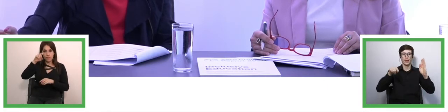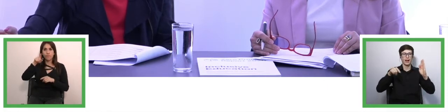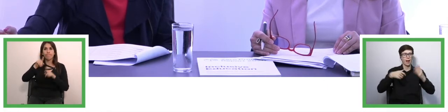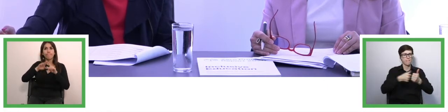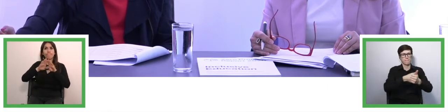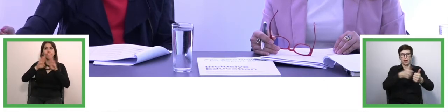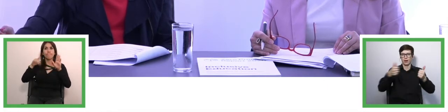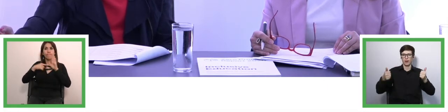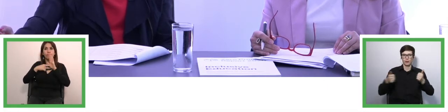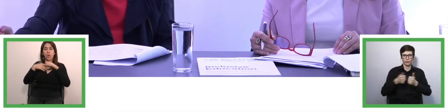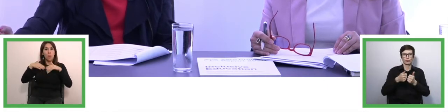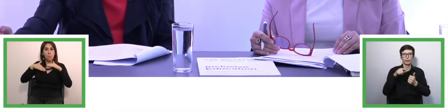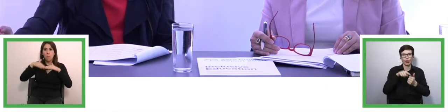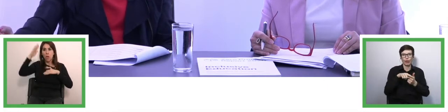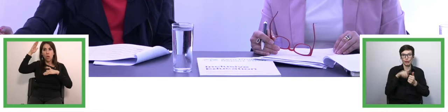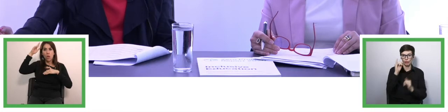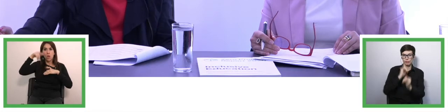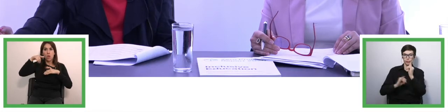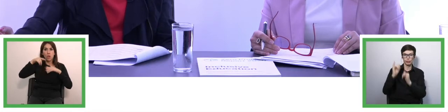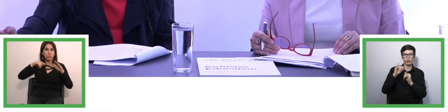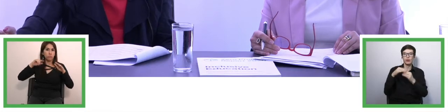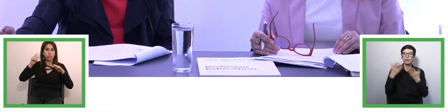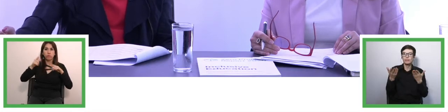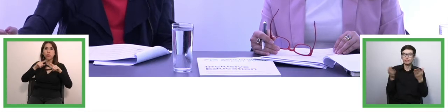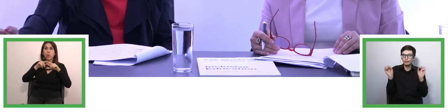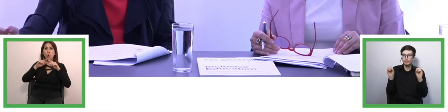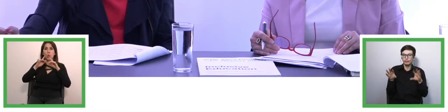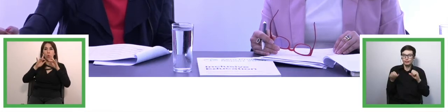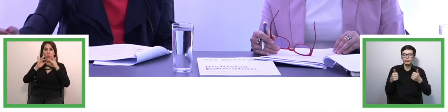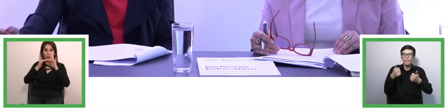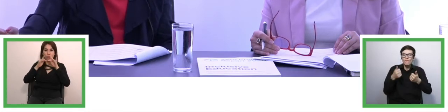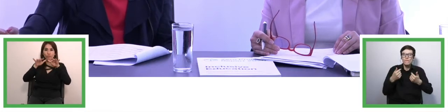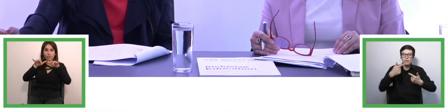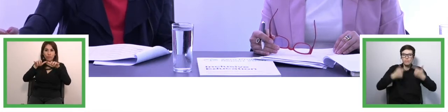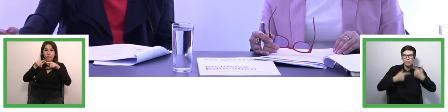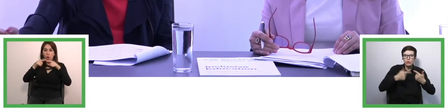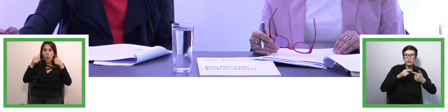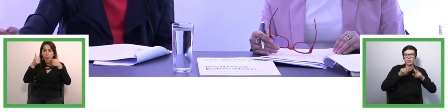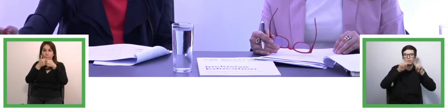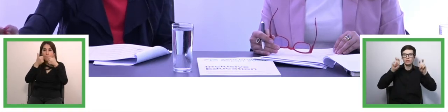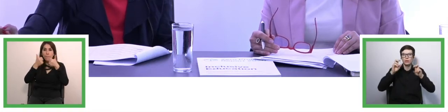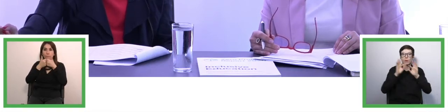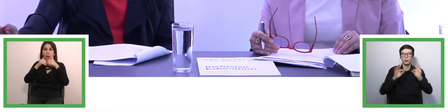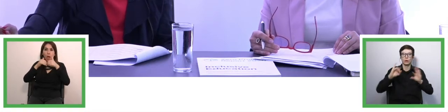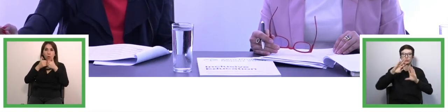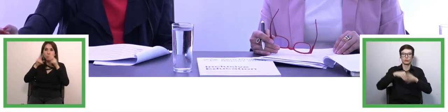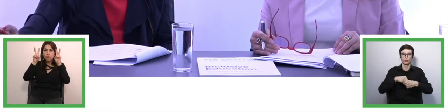buenas prácticas en educación inclusiva. Veamos video.